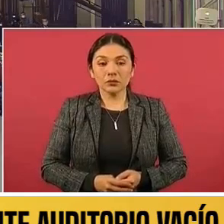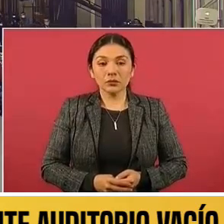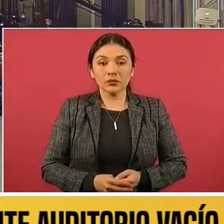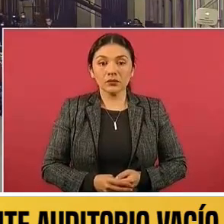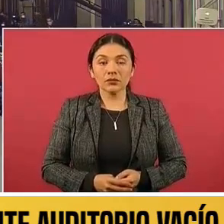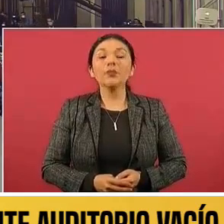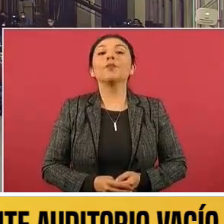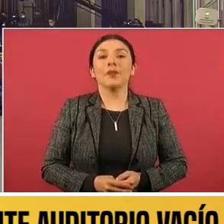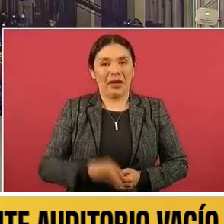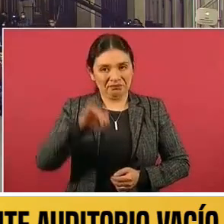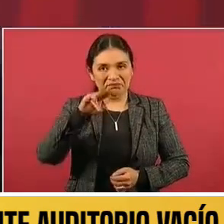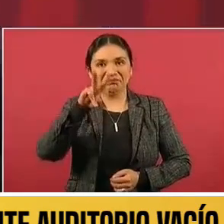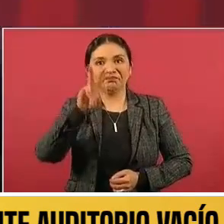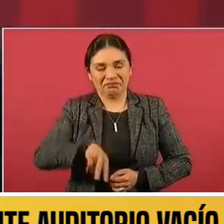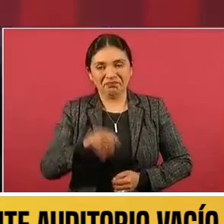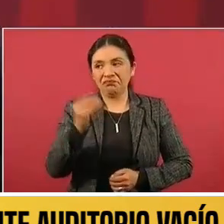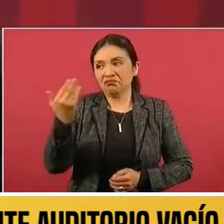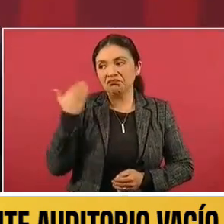calificación